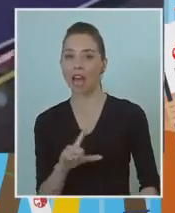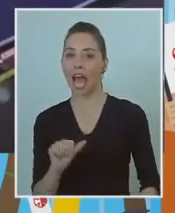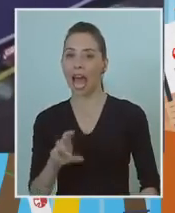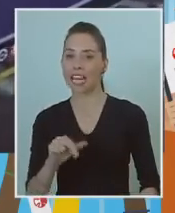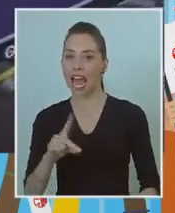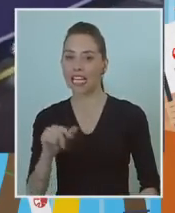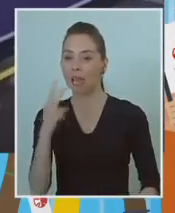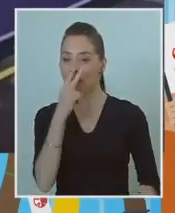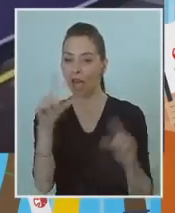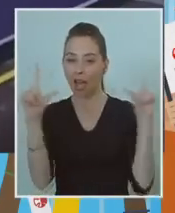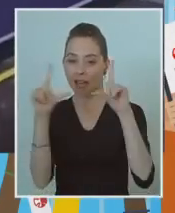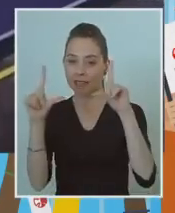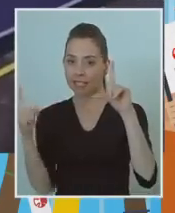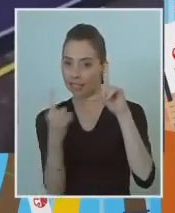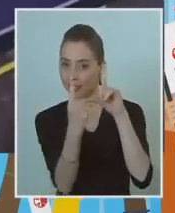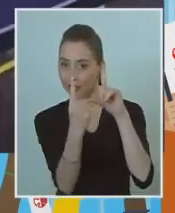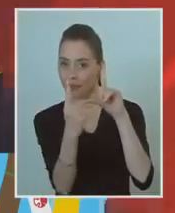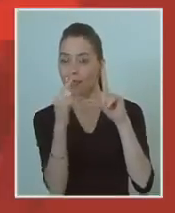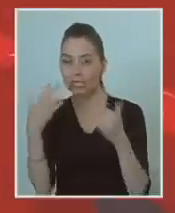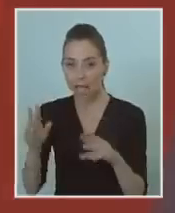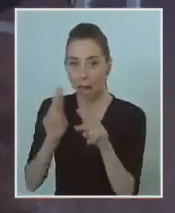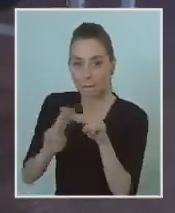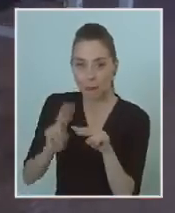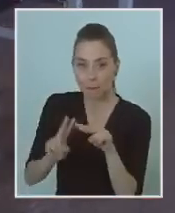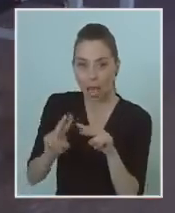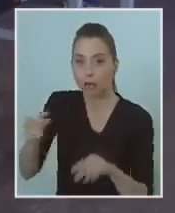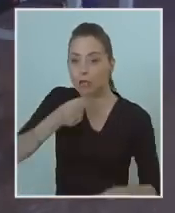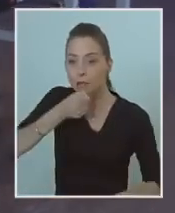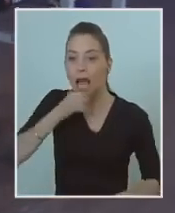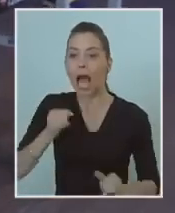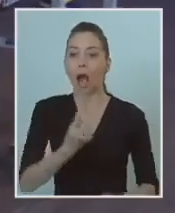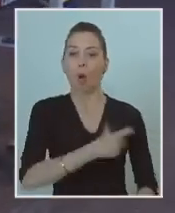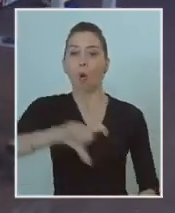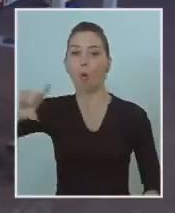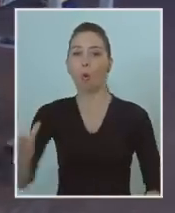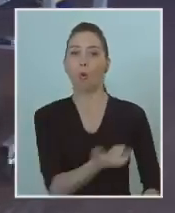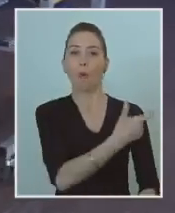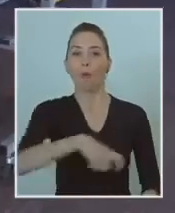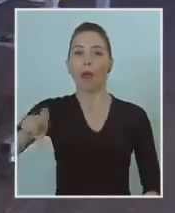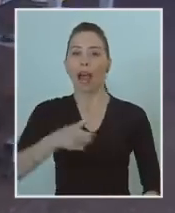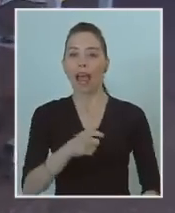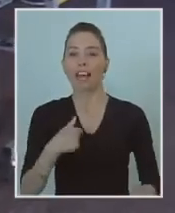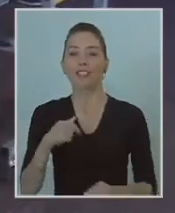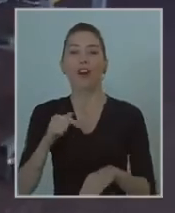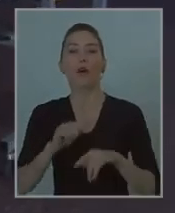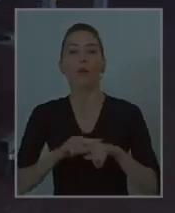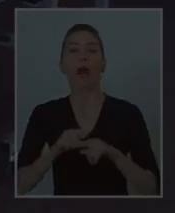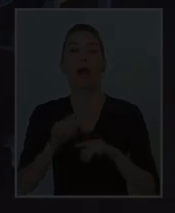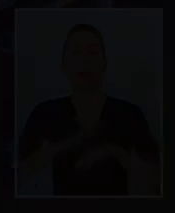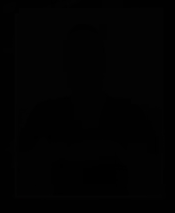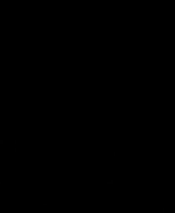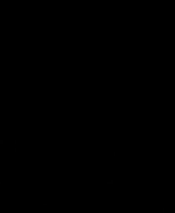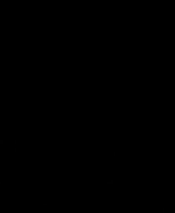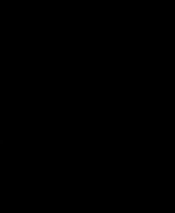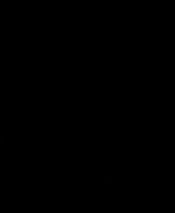Rafa, apareces en pantalla. No sé si estás preparado para el despacho. Es que estás jugando. Oye, que estoy tratando de calentar aquí la mano porque estoy...